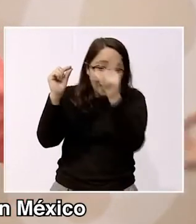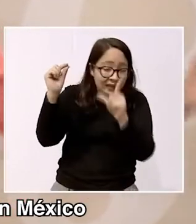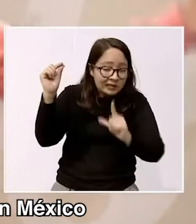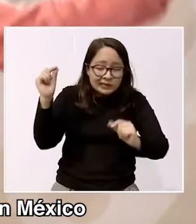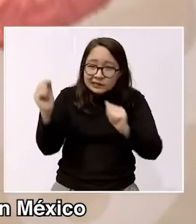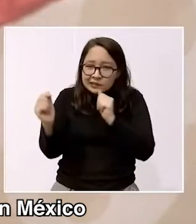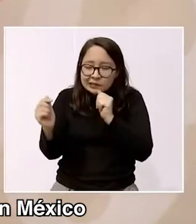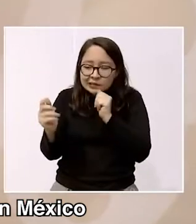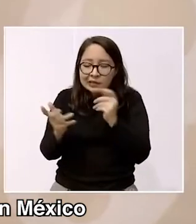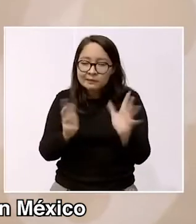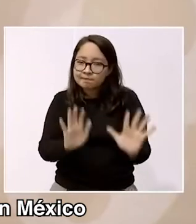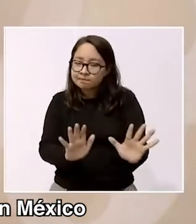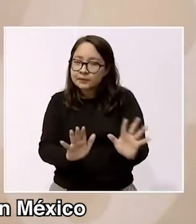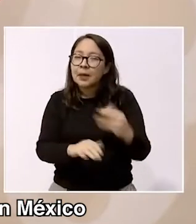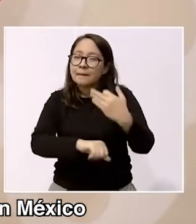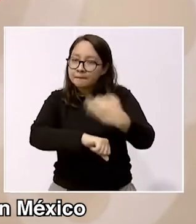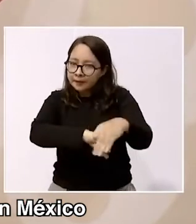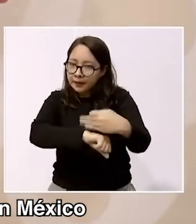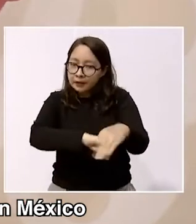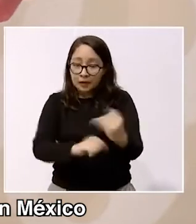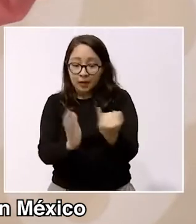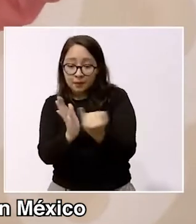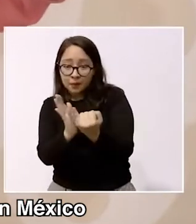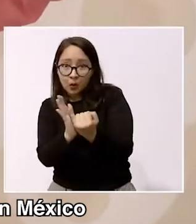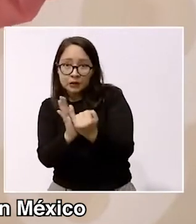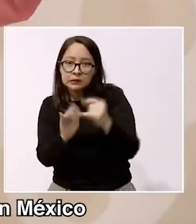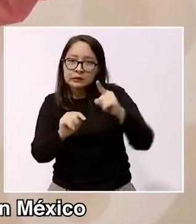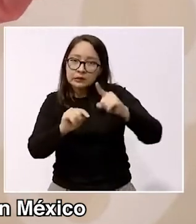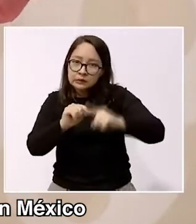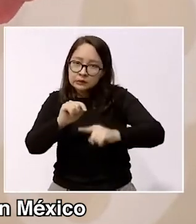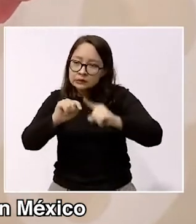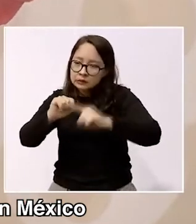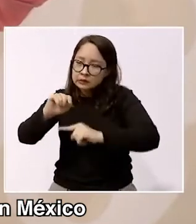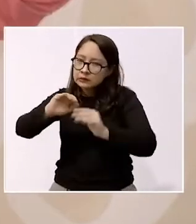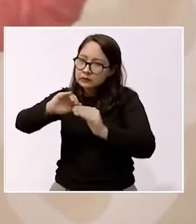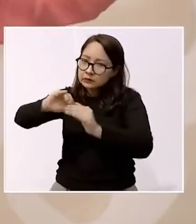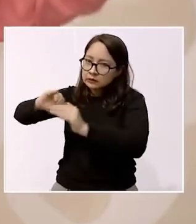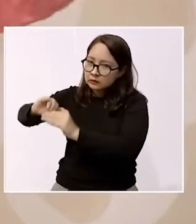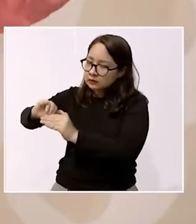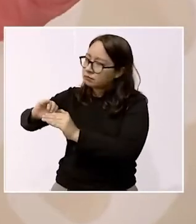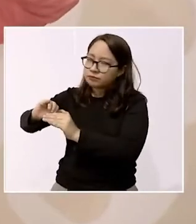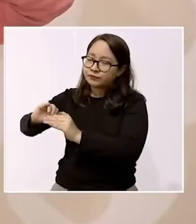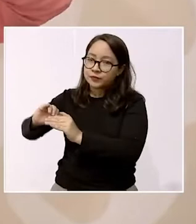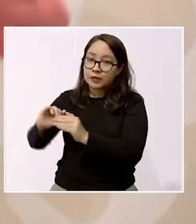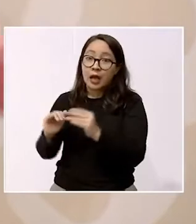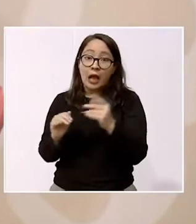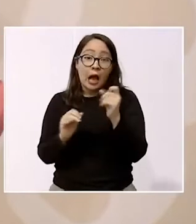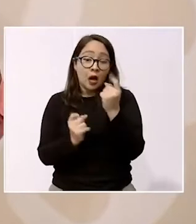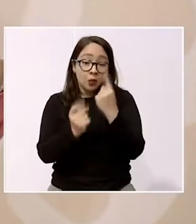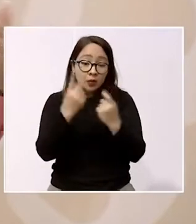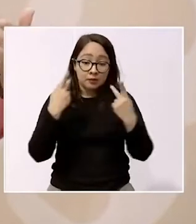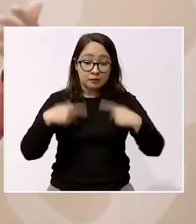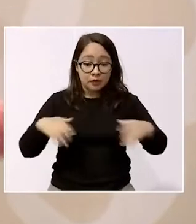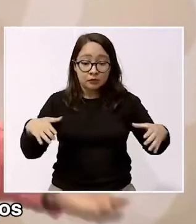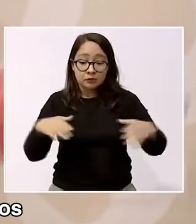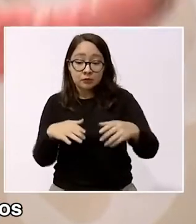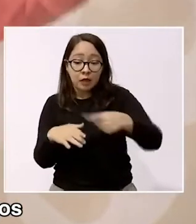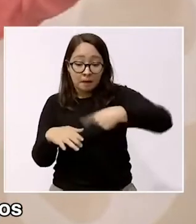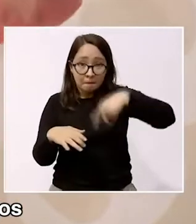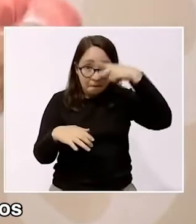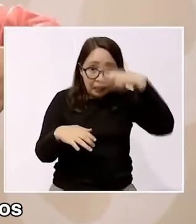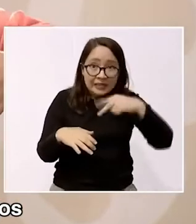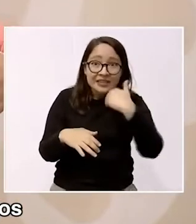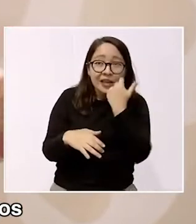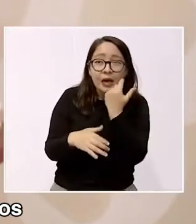para que el que quiera vender en México alimentos básicos